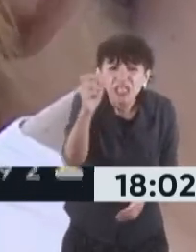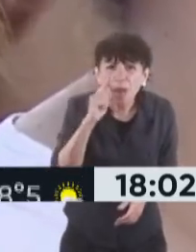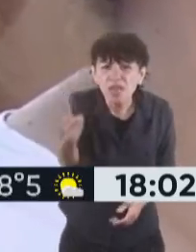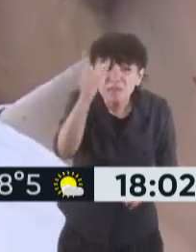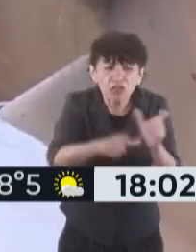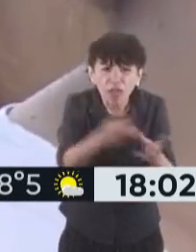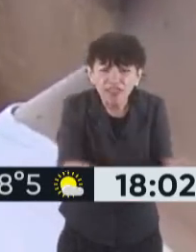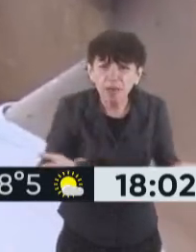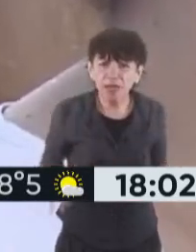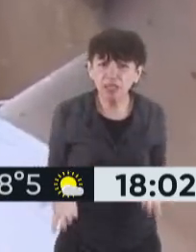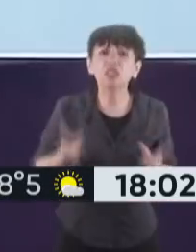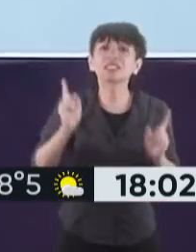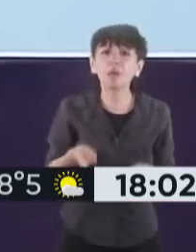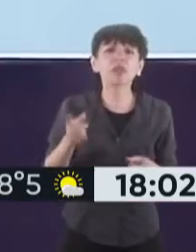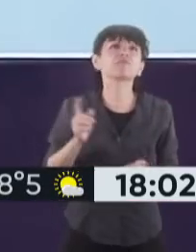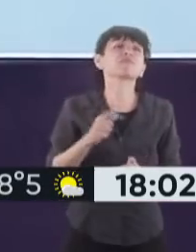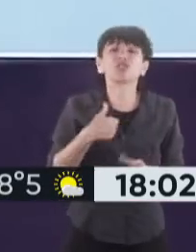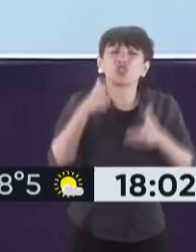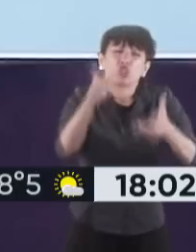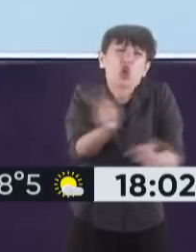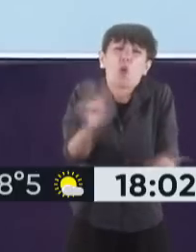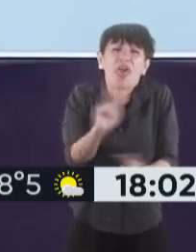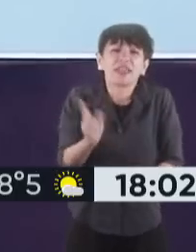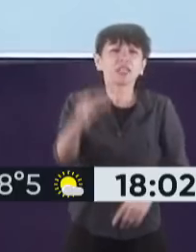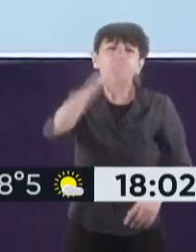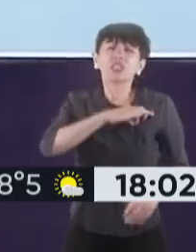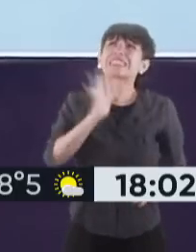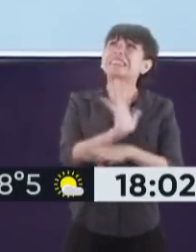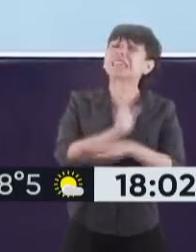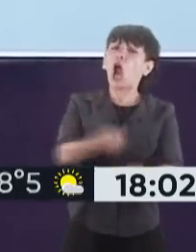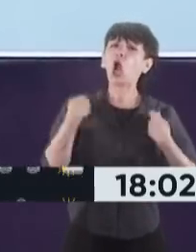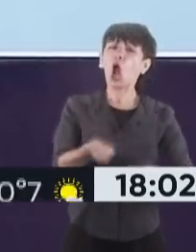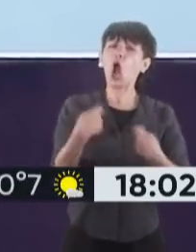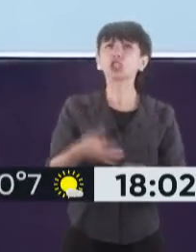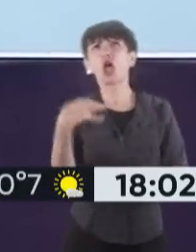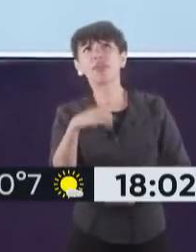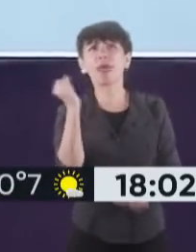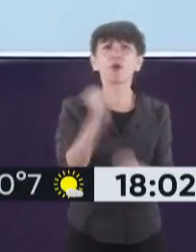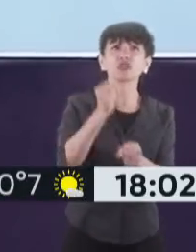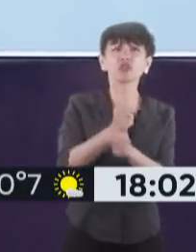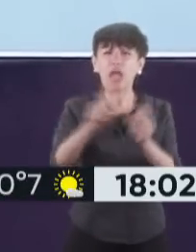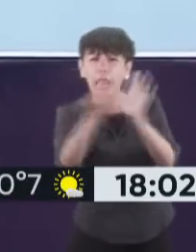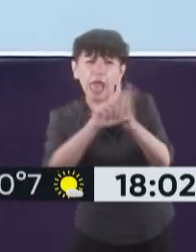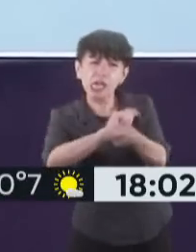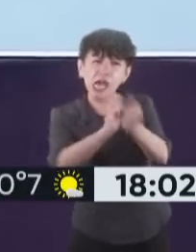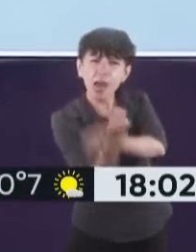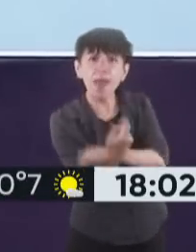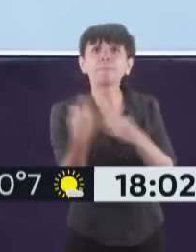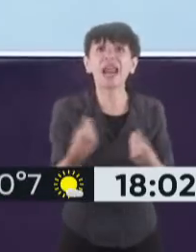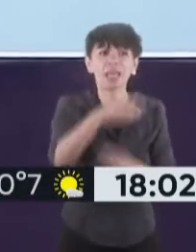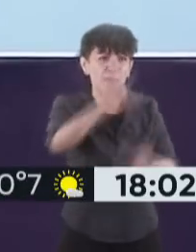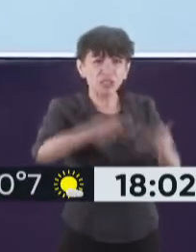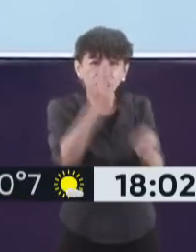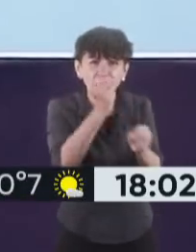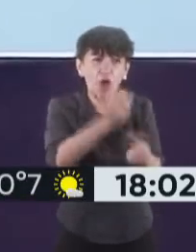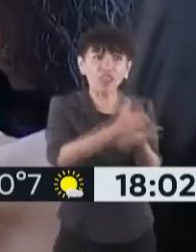animaría a decir que los salarios son un costo y que el problema de la Argentina es el costo laboral y que hay que hacer una reforma laboral para quitarle derechos a los que